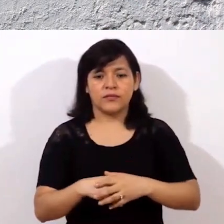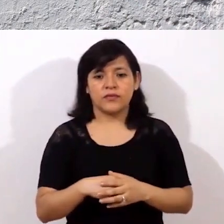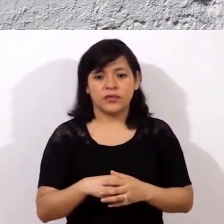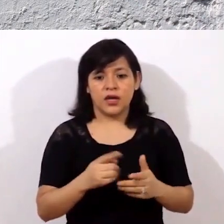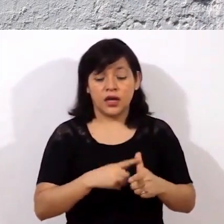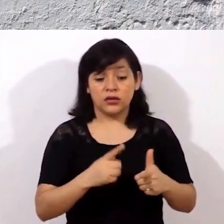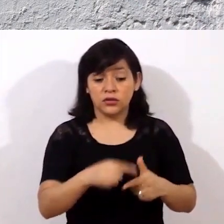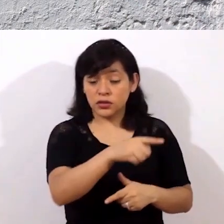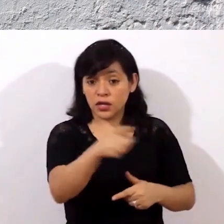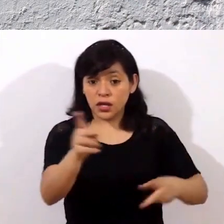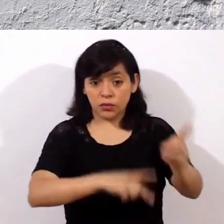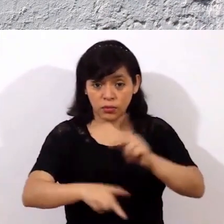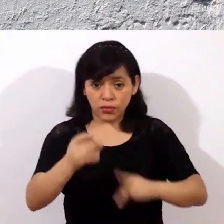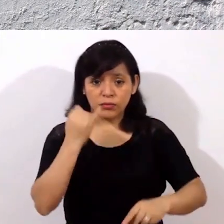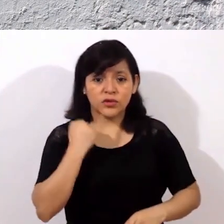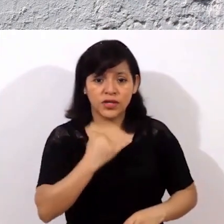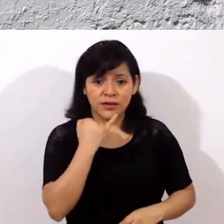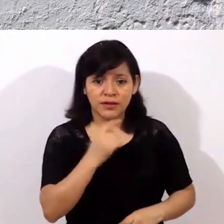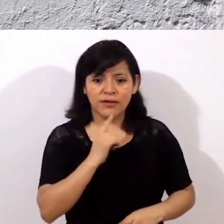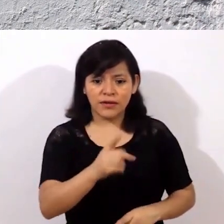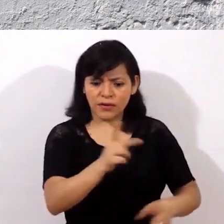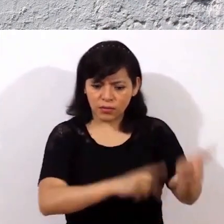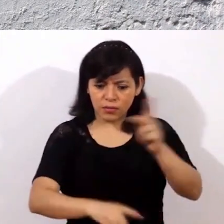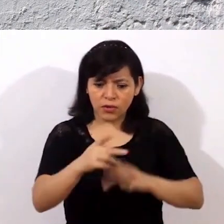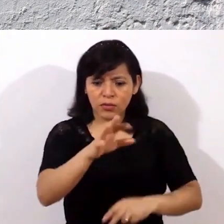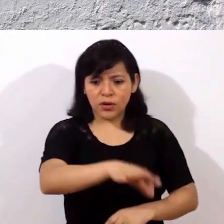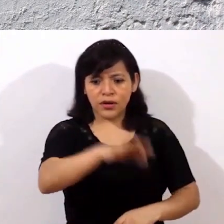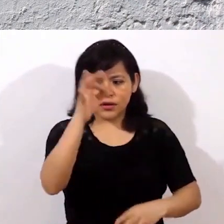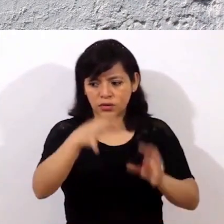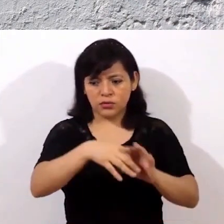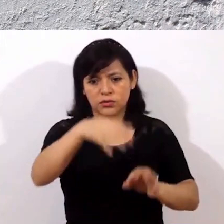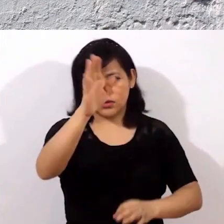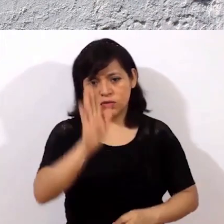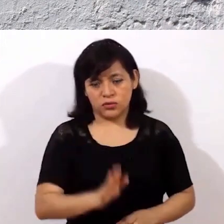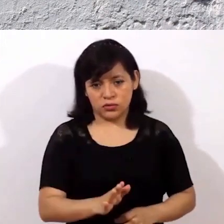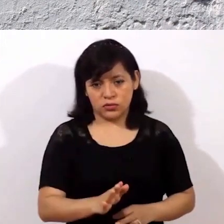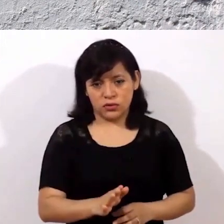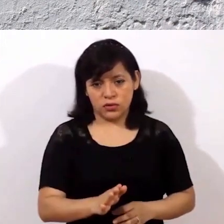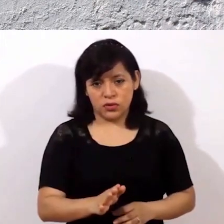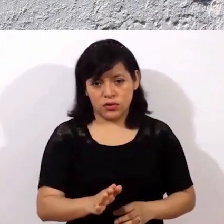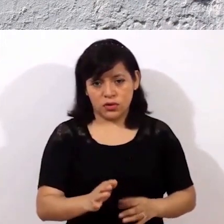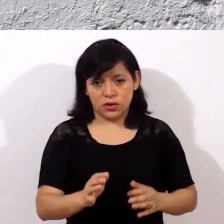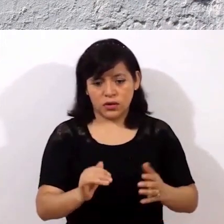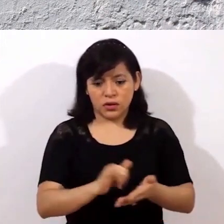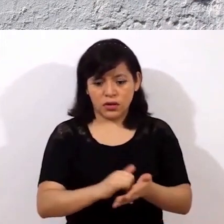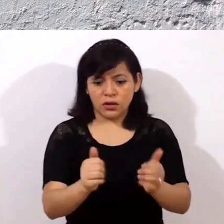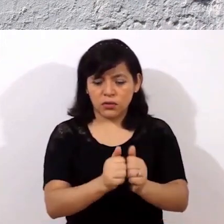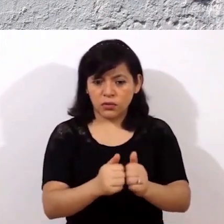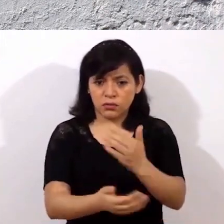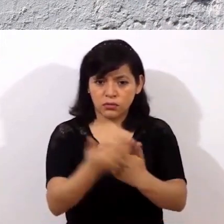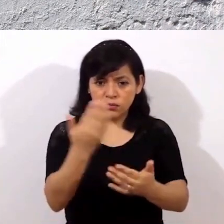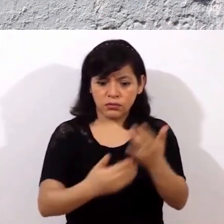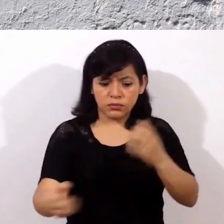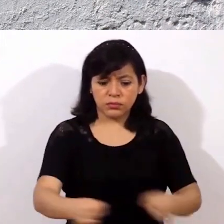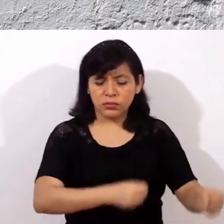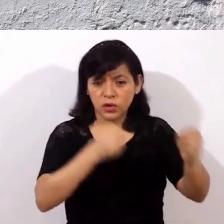aquel pueblo elegido, ferviente, que con la mano poderosa del Señor salió de Egipto, pasó el